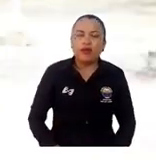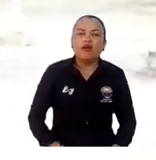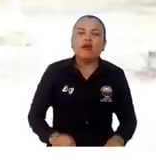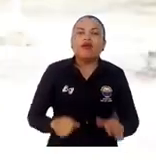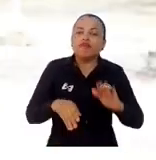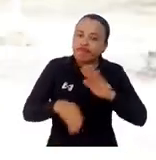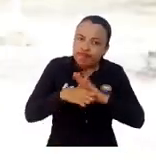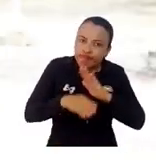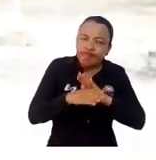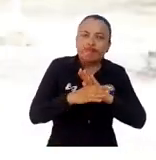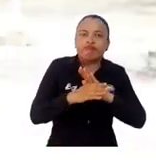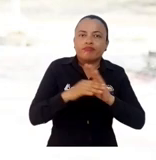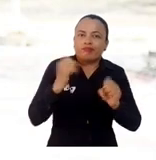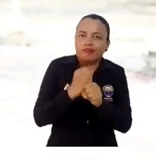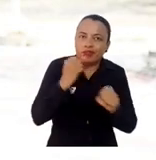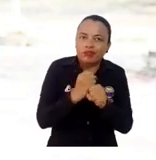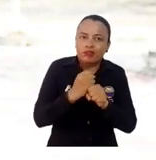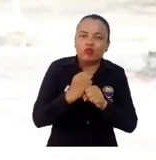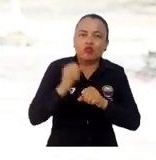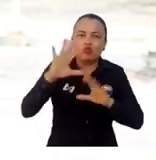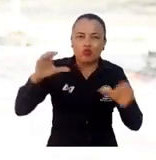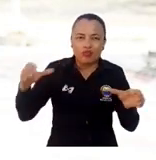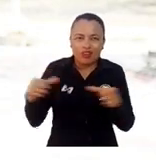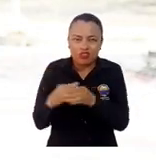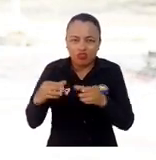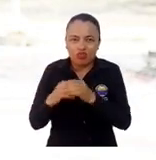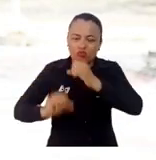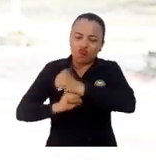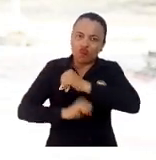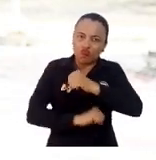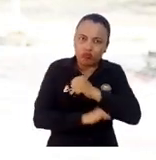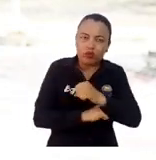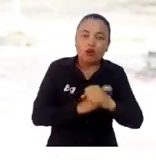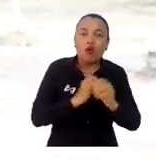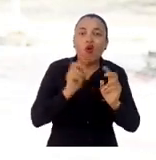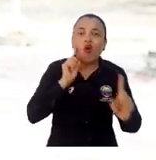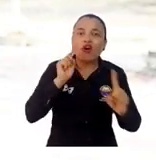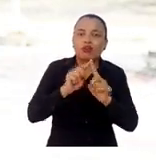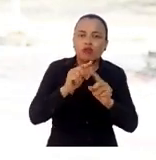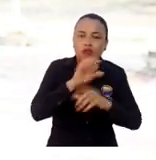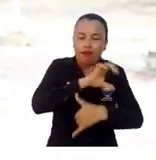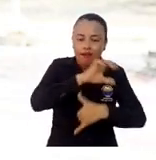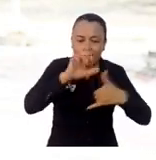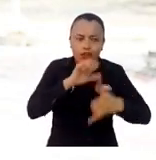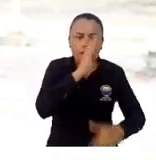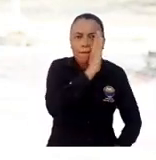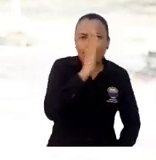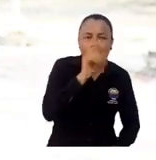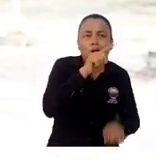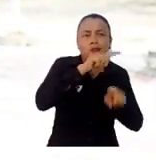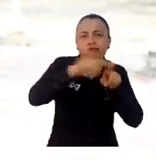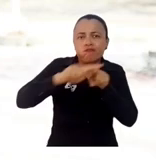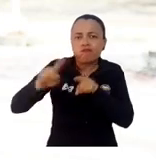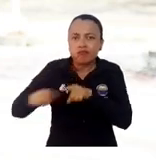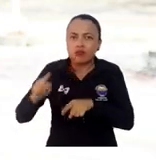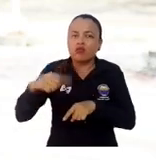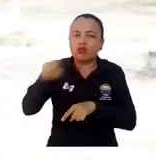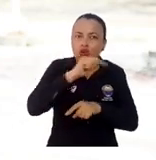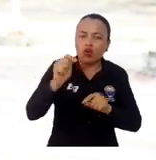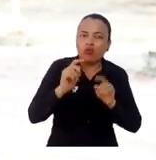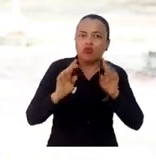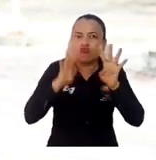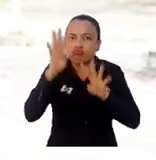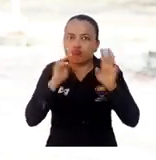Seguir trabajando por el fortalecimiento de ASOUNIESCA para que las bibliotecas del Caribe también estén a la vanguardia de las necesidades